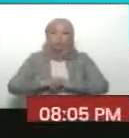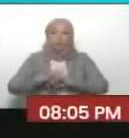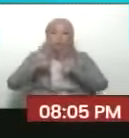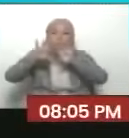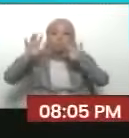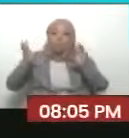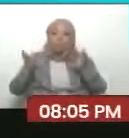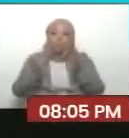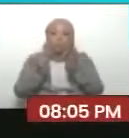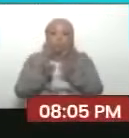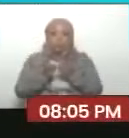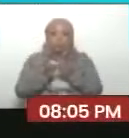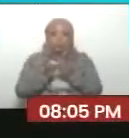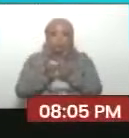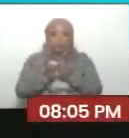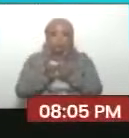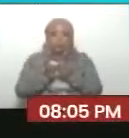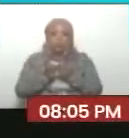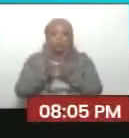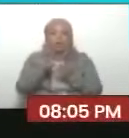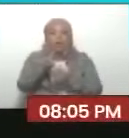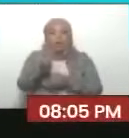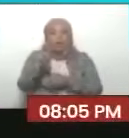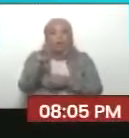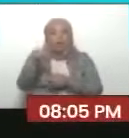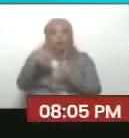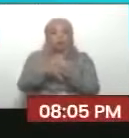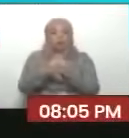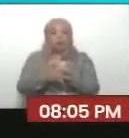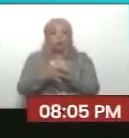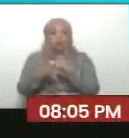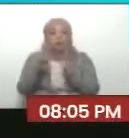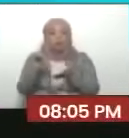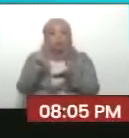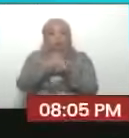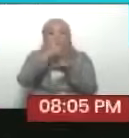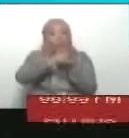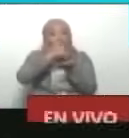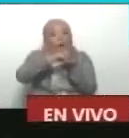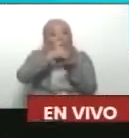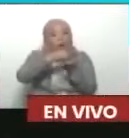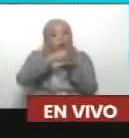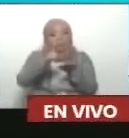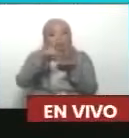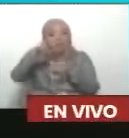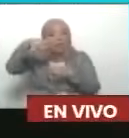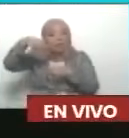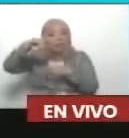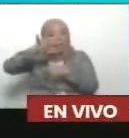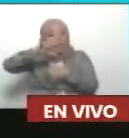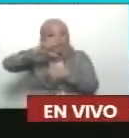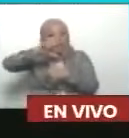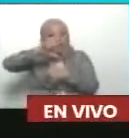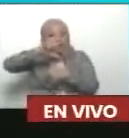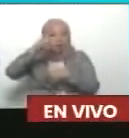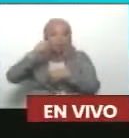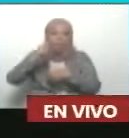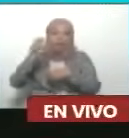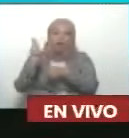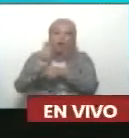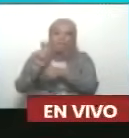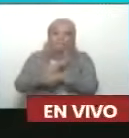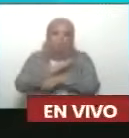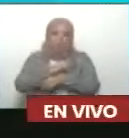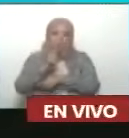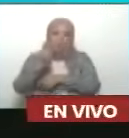para el mundo, si es posible. La ven APP. Y así como existe un WhatsApp, así como existe un Instagram, más temprano que tarde